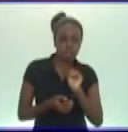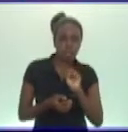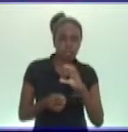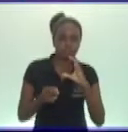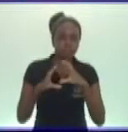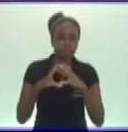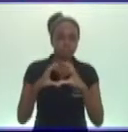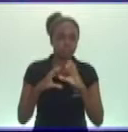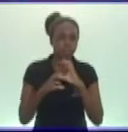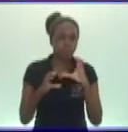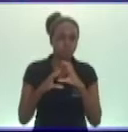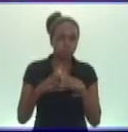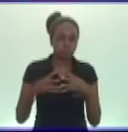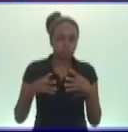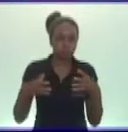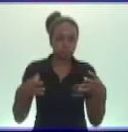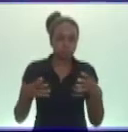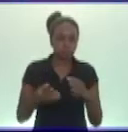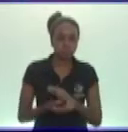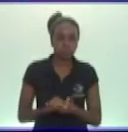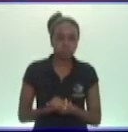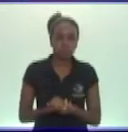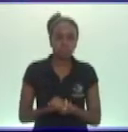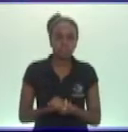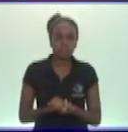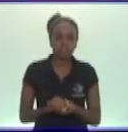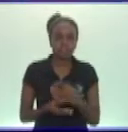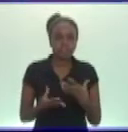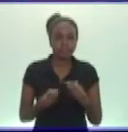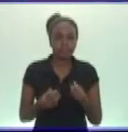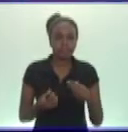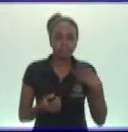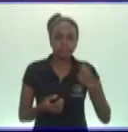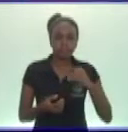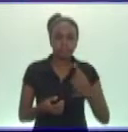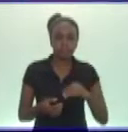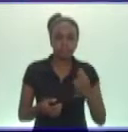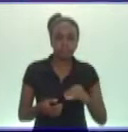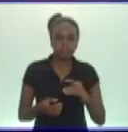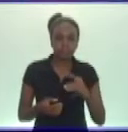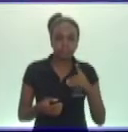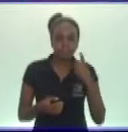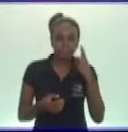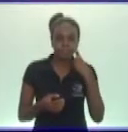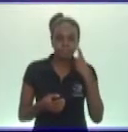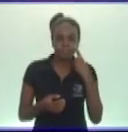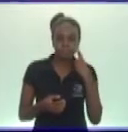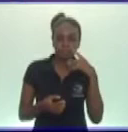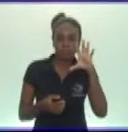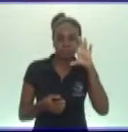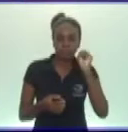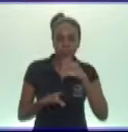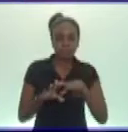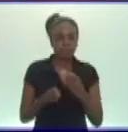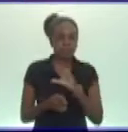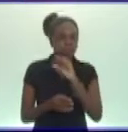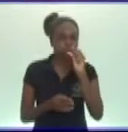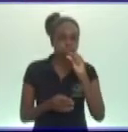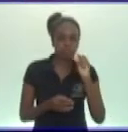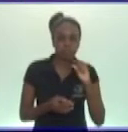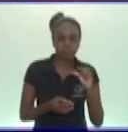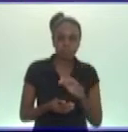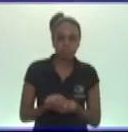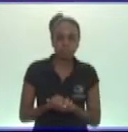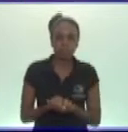compuestas. Se realizaron varios ejercicios de reconocimiento y clasificación de este tipo de oraciones. Antes de